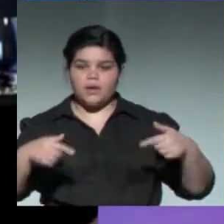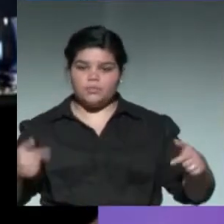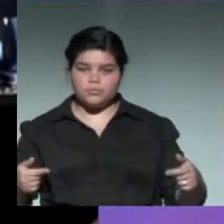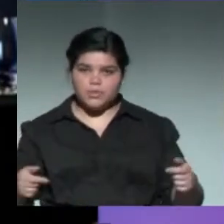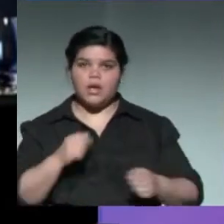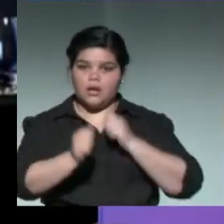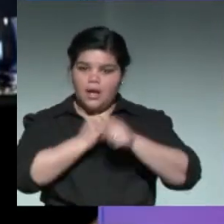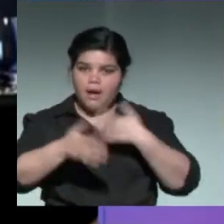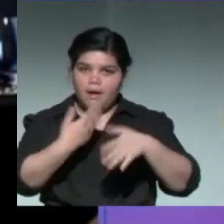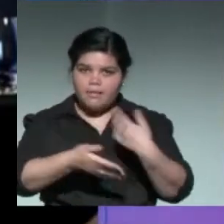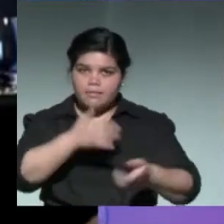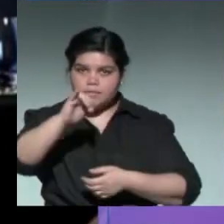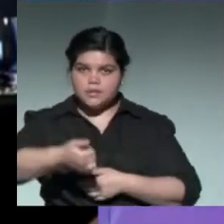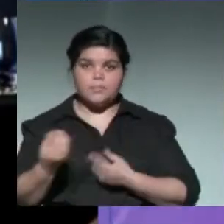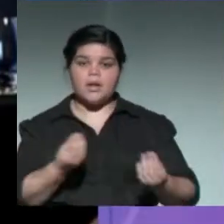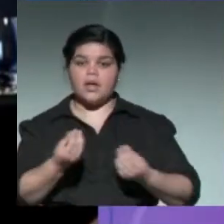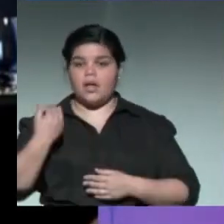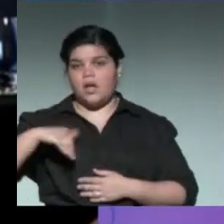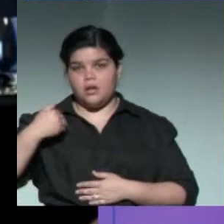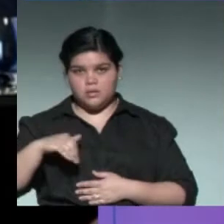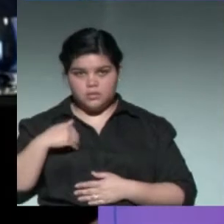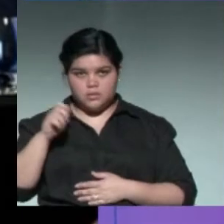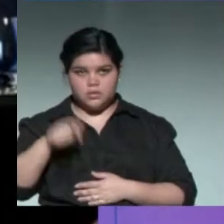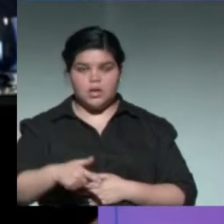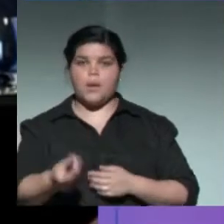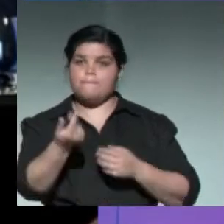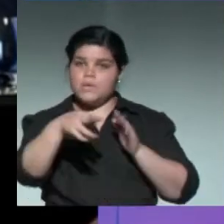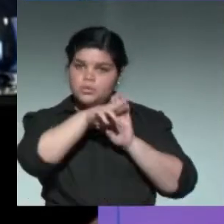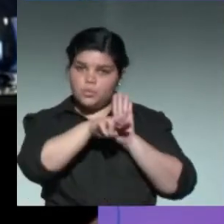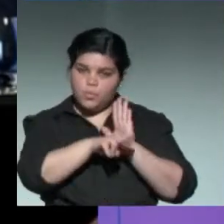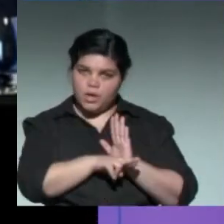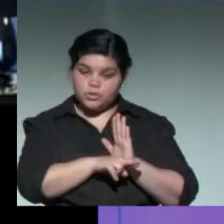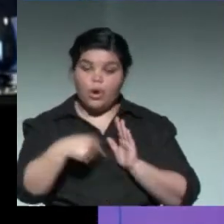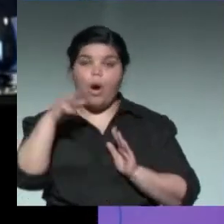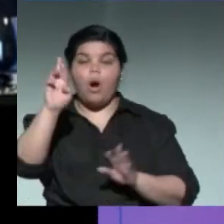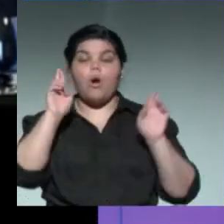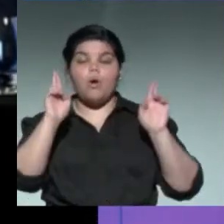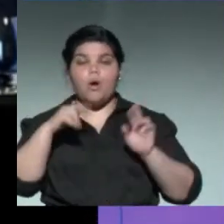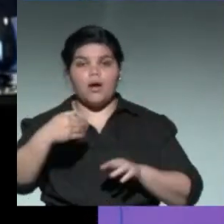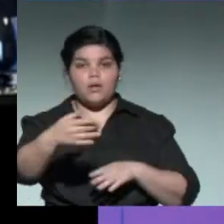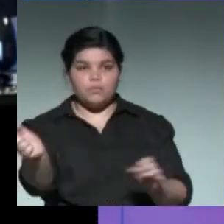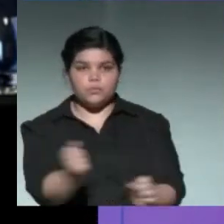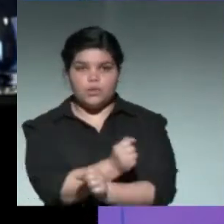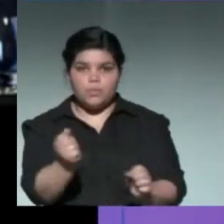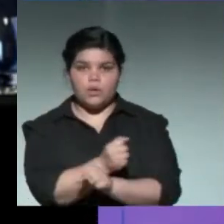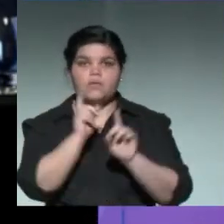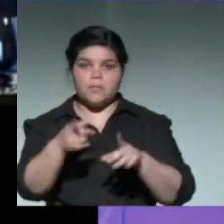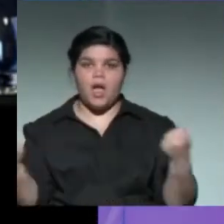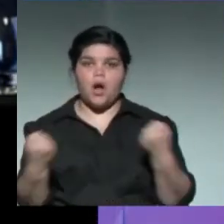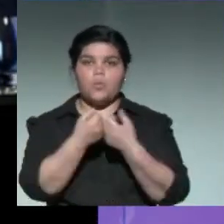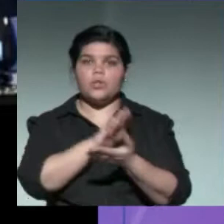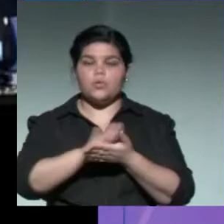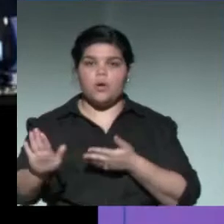necesarios para que la Argentina, entre el presupuesto que esperamos aprobar y el nuevo acuerdo con el fondo, eso